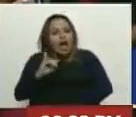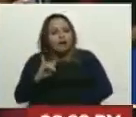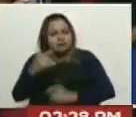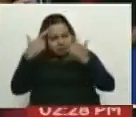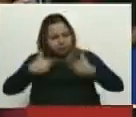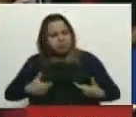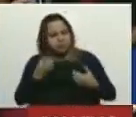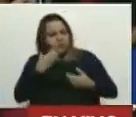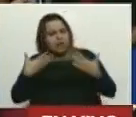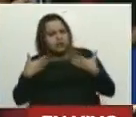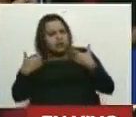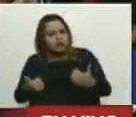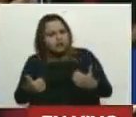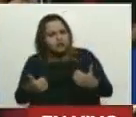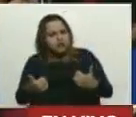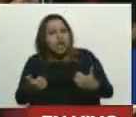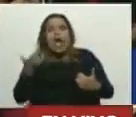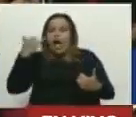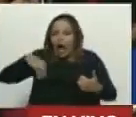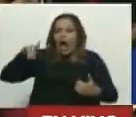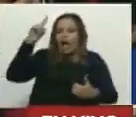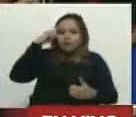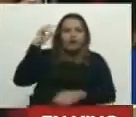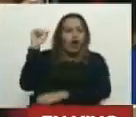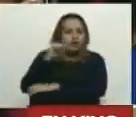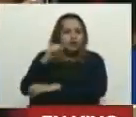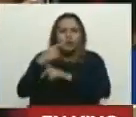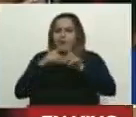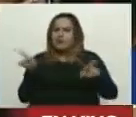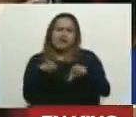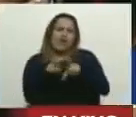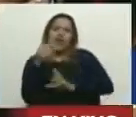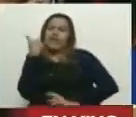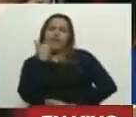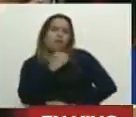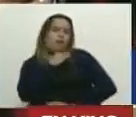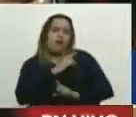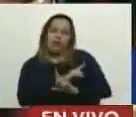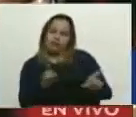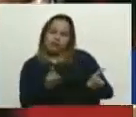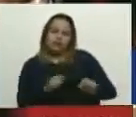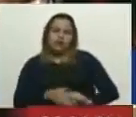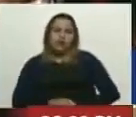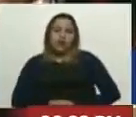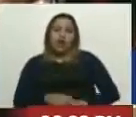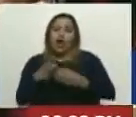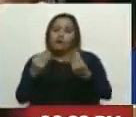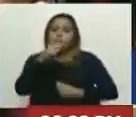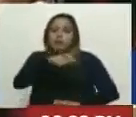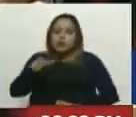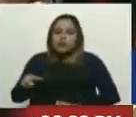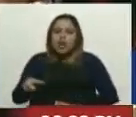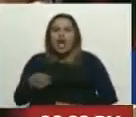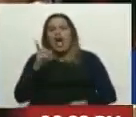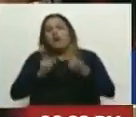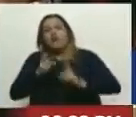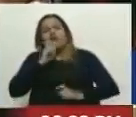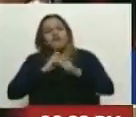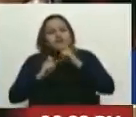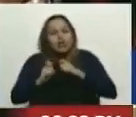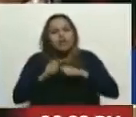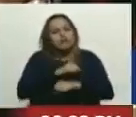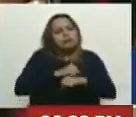sanas, que tienen una condición, pero no es una enfermedad. Muchas de las personas presentan alguna comorbilidad, sin